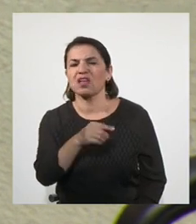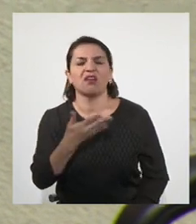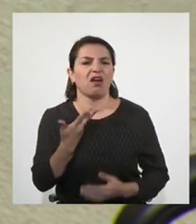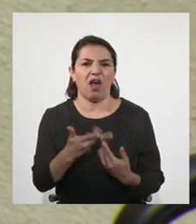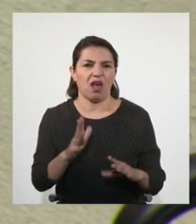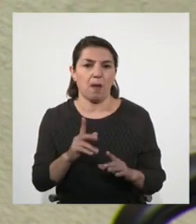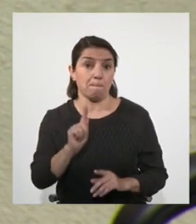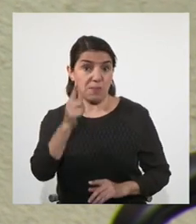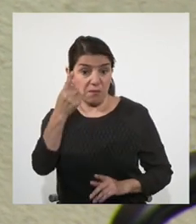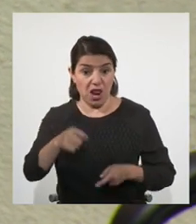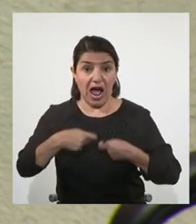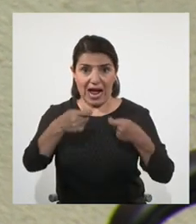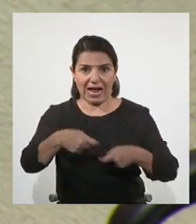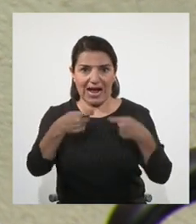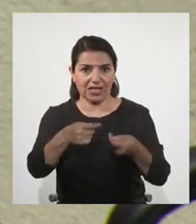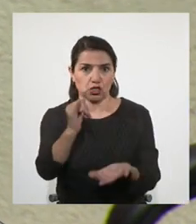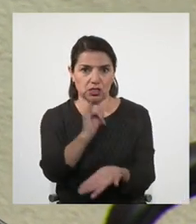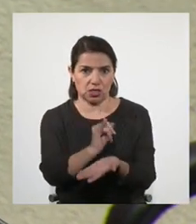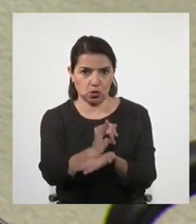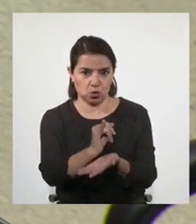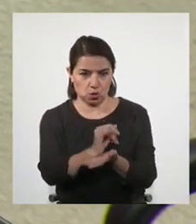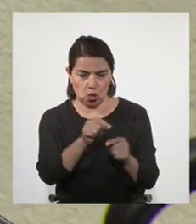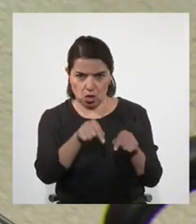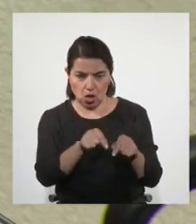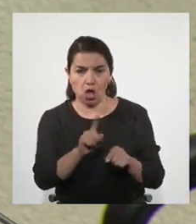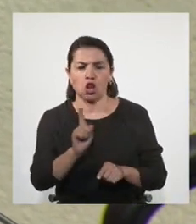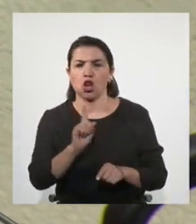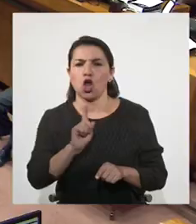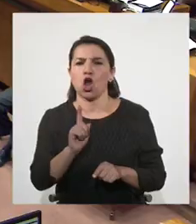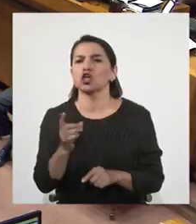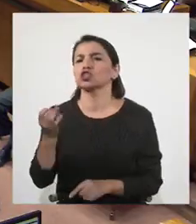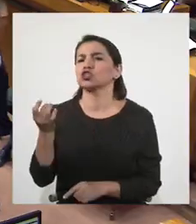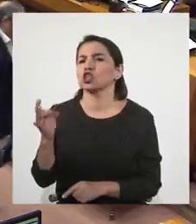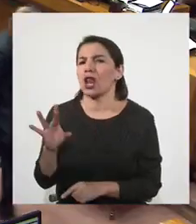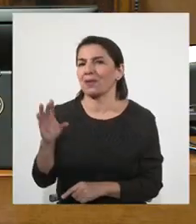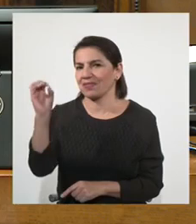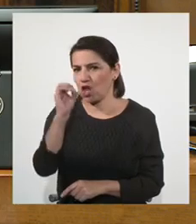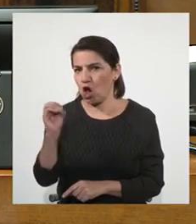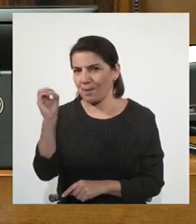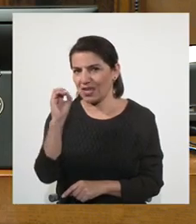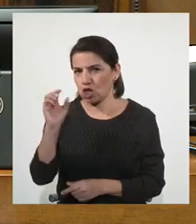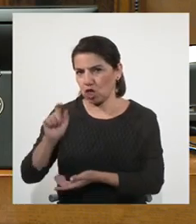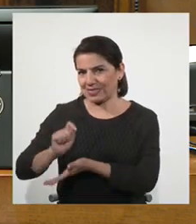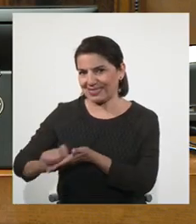reservados. Entonces, yo simplemente pido la opinión de la Secretaría para que quede constancia.